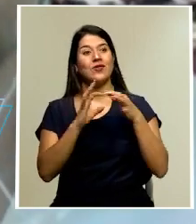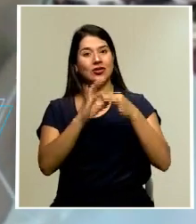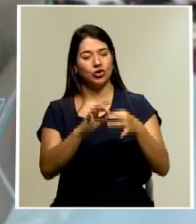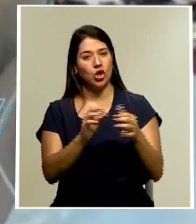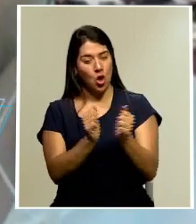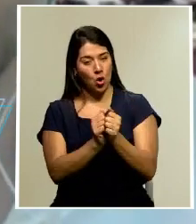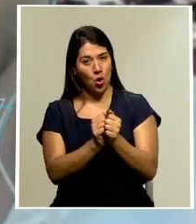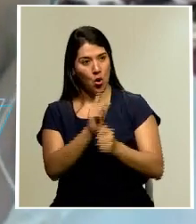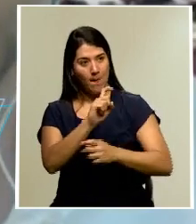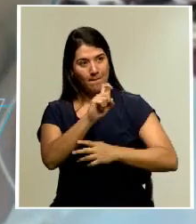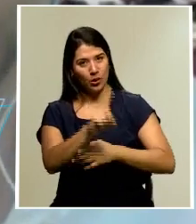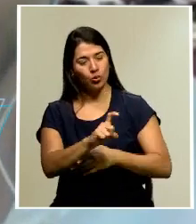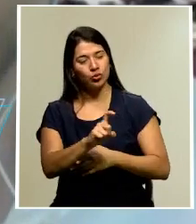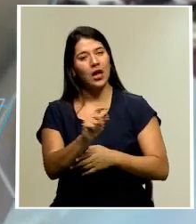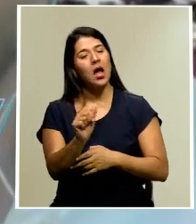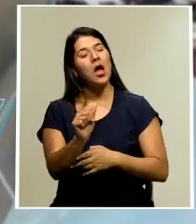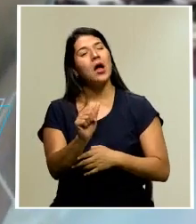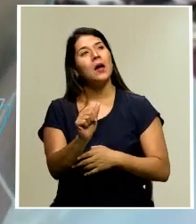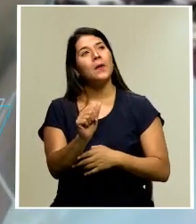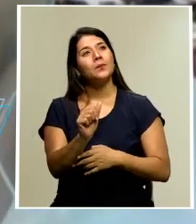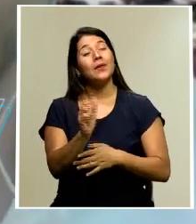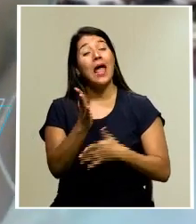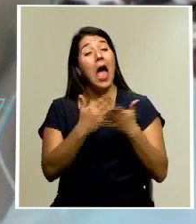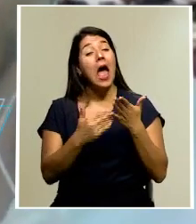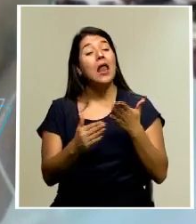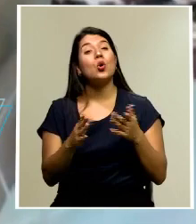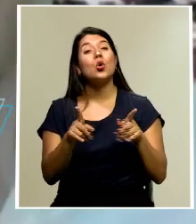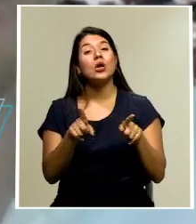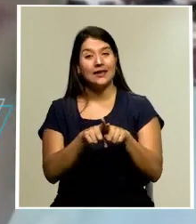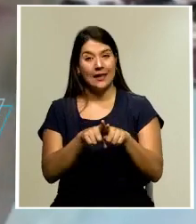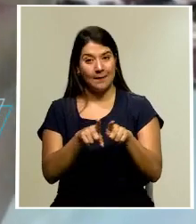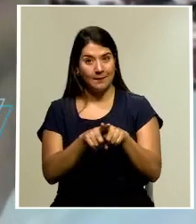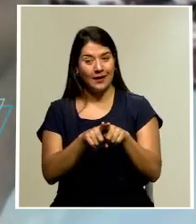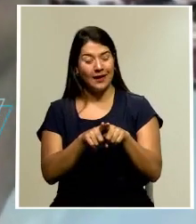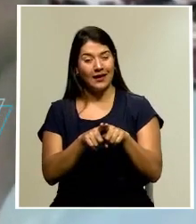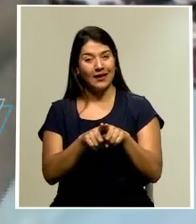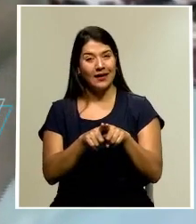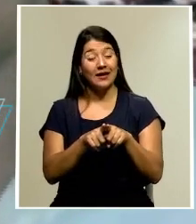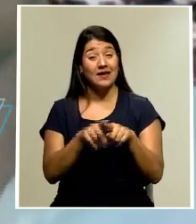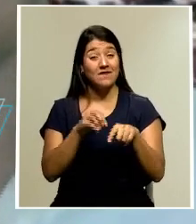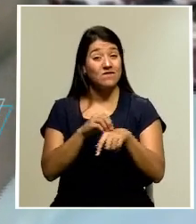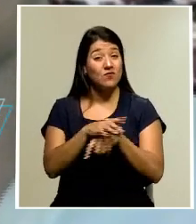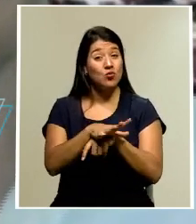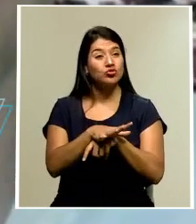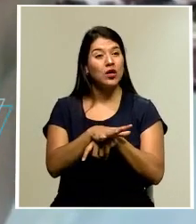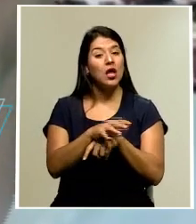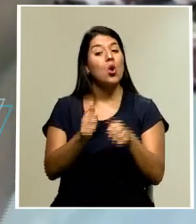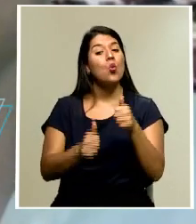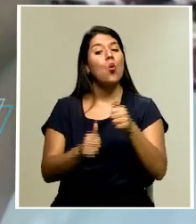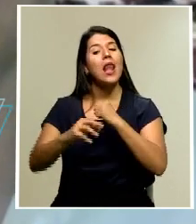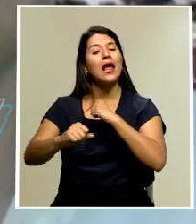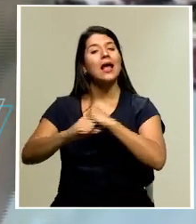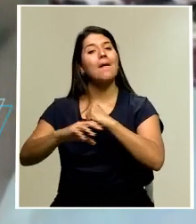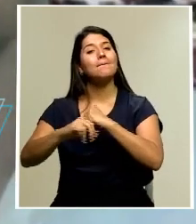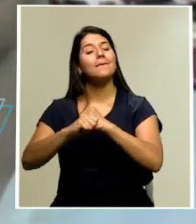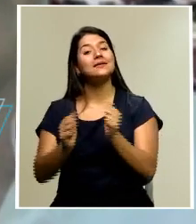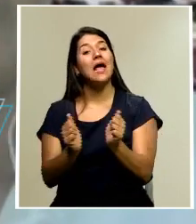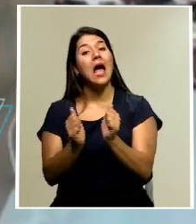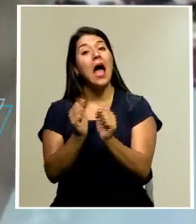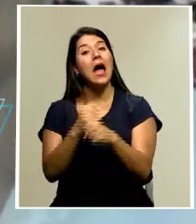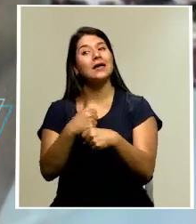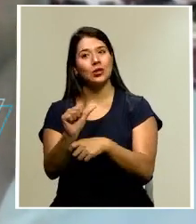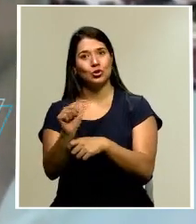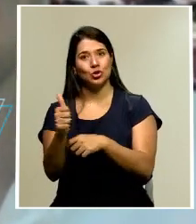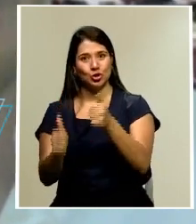la pregunta que sigue. Otro elemento que va a influir es qué tipo de campaña van a hacer los demás. Es decir, la